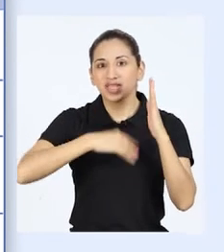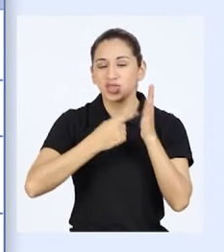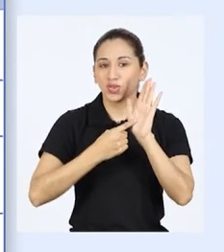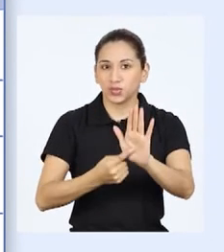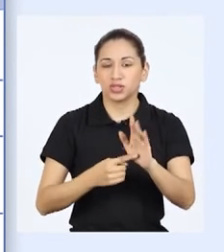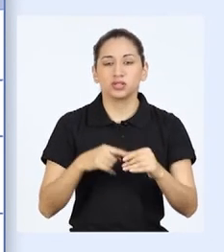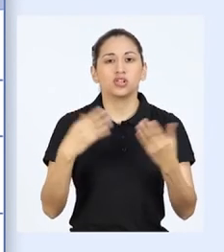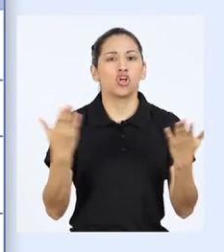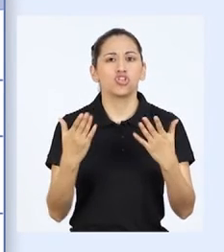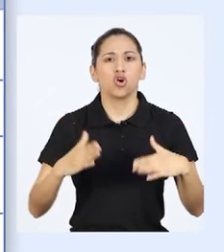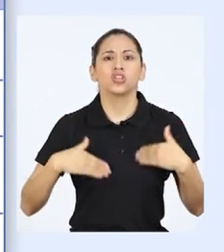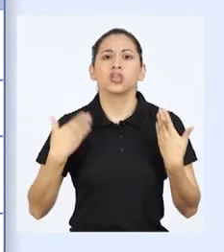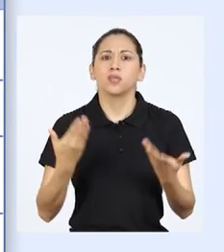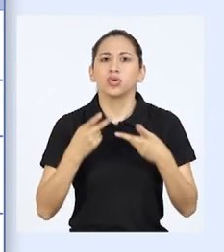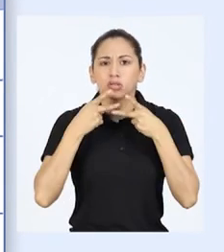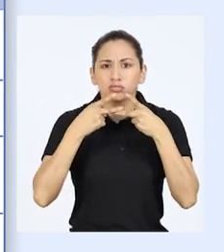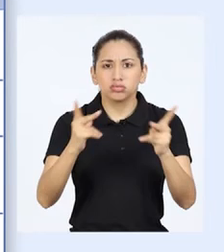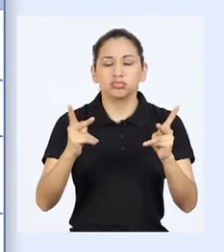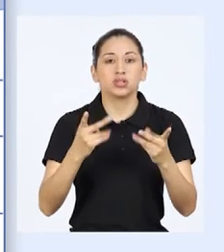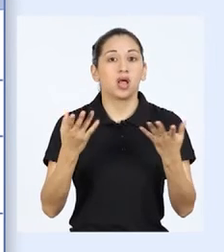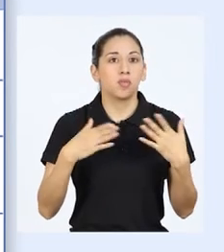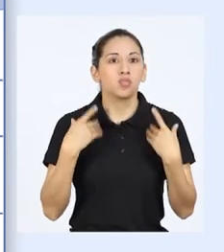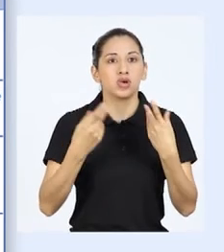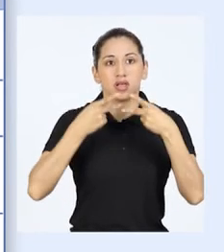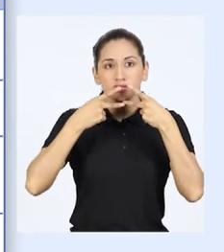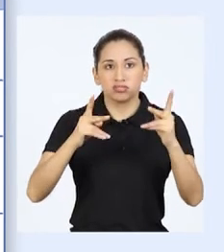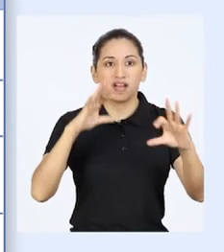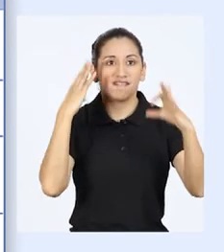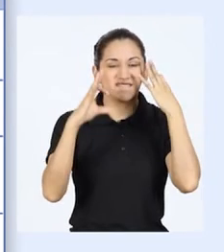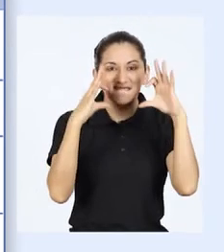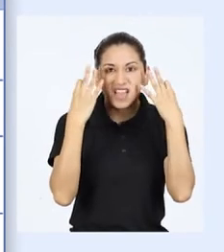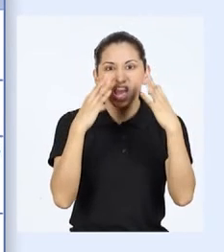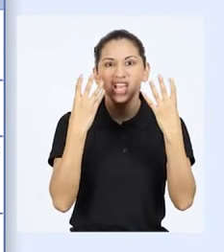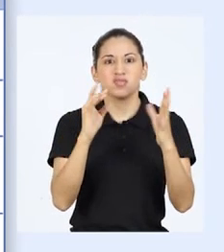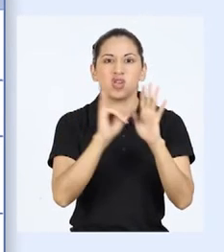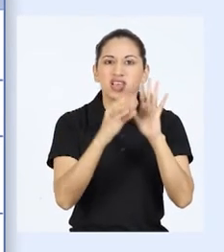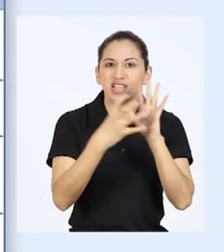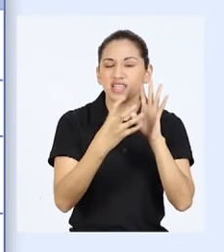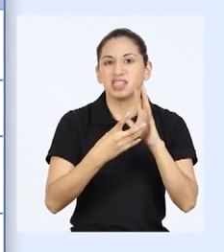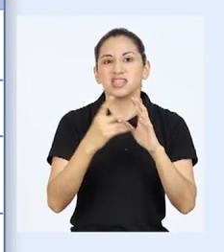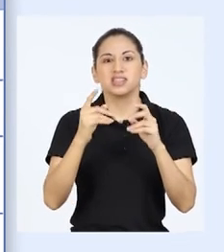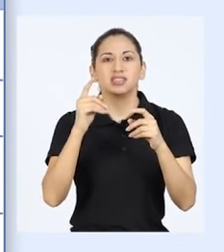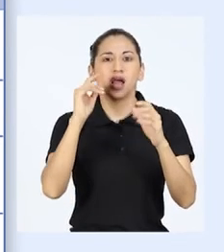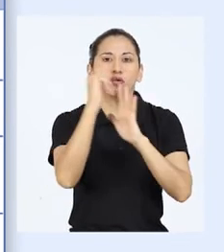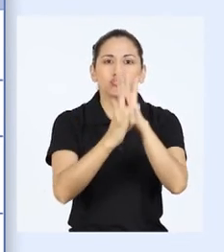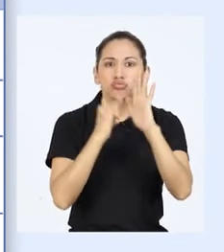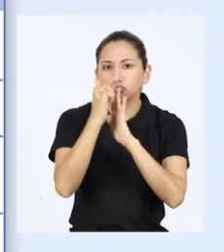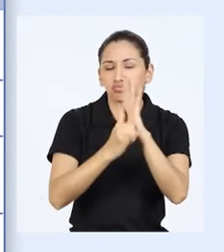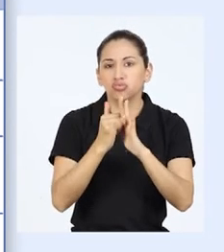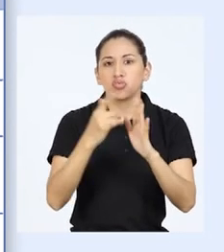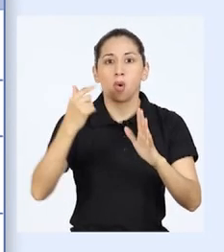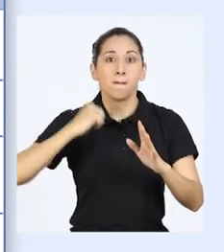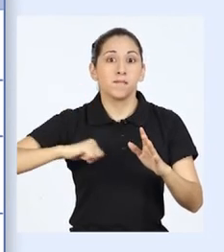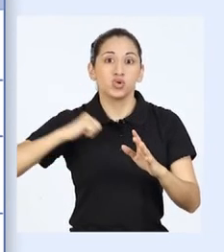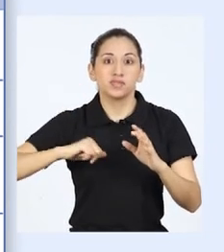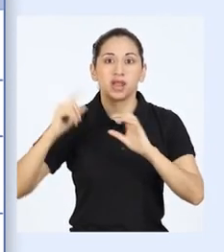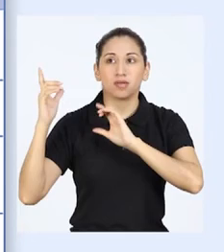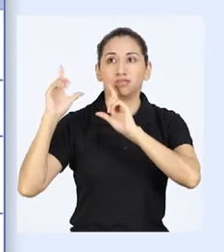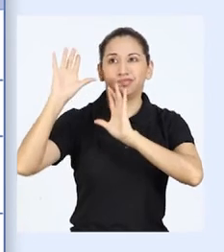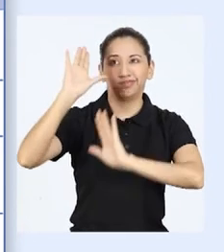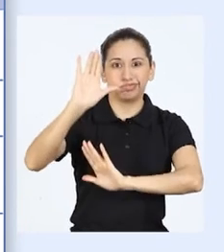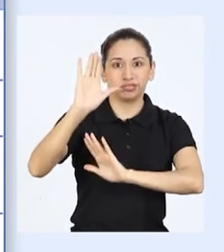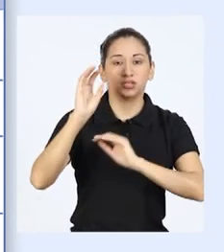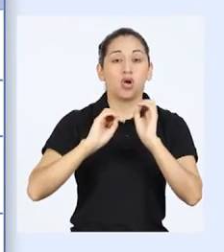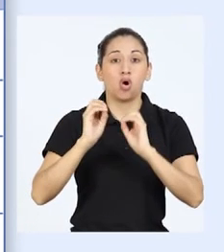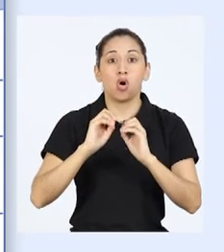¿Y por dónde podría difundirse? Por redes sociales, un canal de YouTube, un panel publicitario de la municipalidad o un canal televisivo